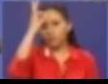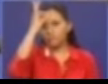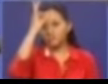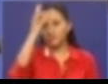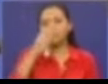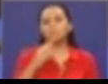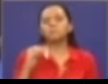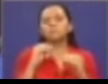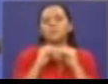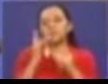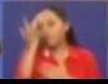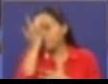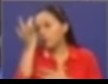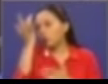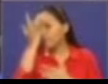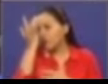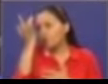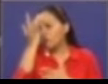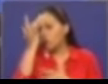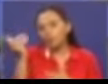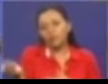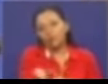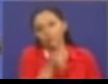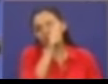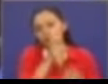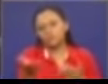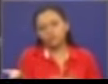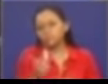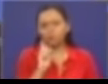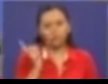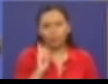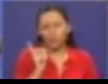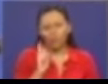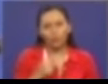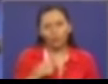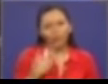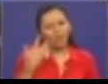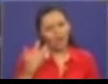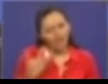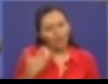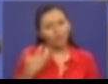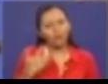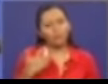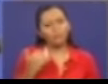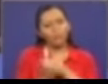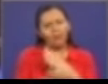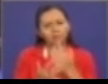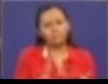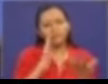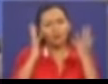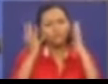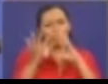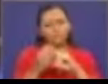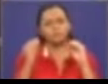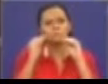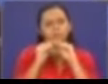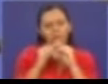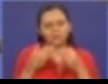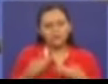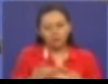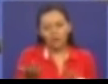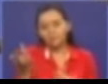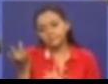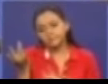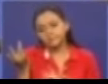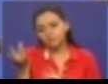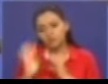cada vez más enfermos, más personas que requieren atención. No queremos un país donde la revolución sea de más salas de espera, de más sillas de